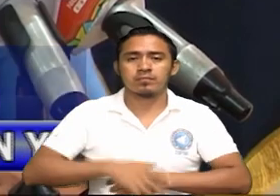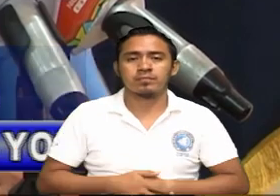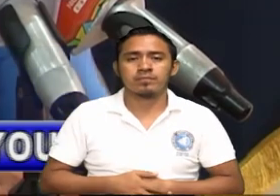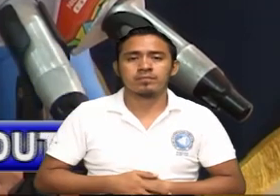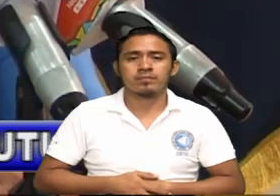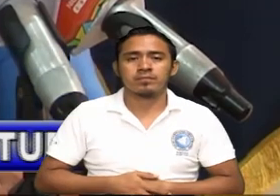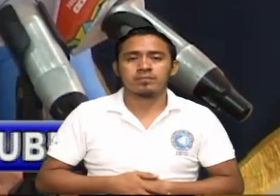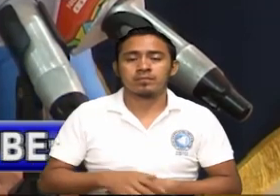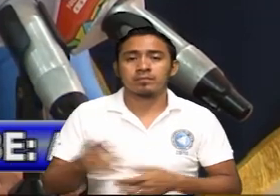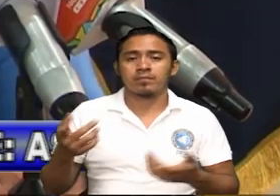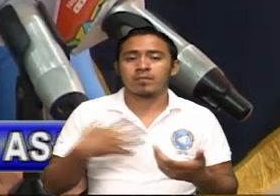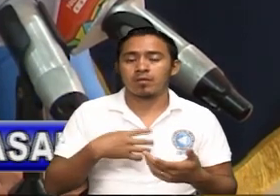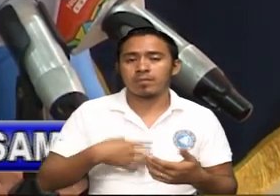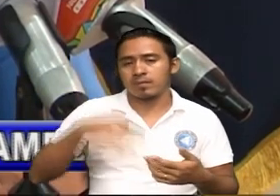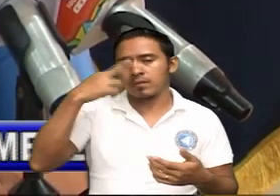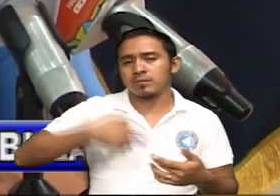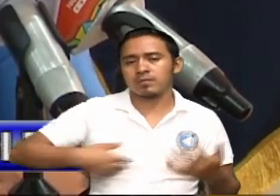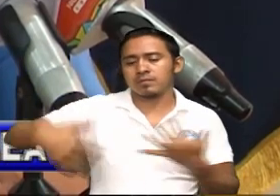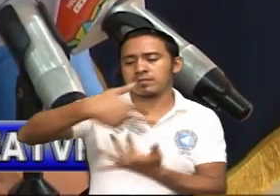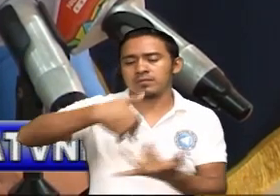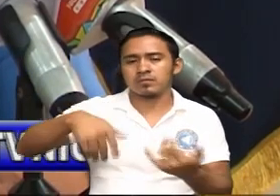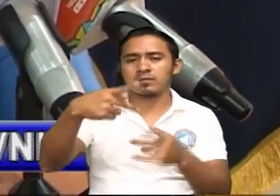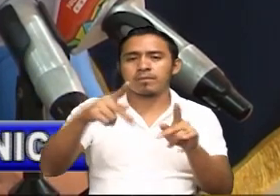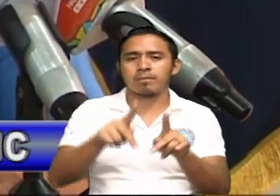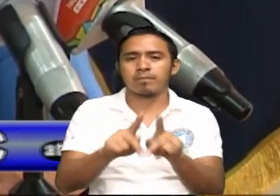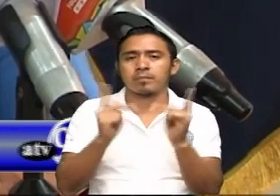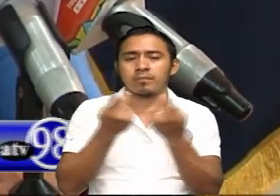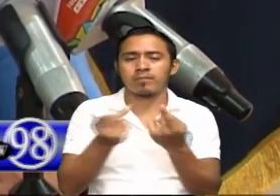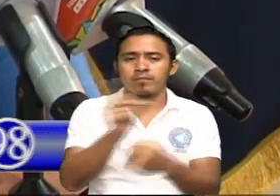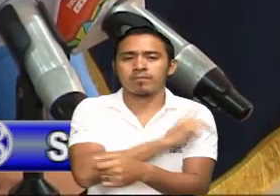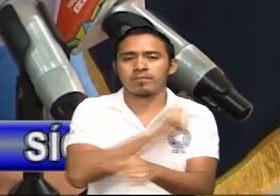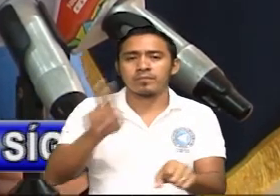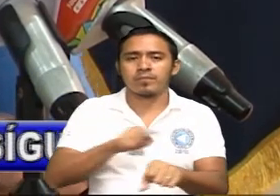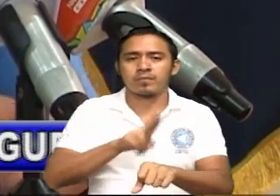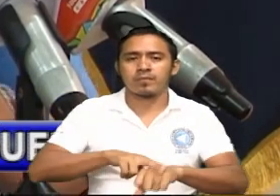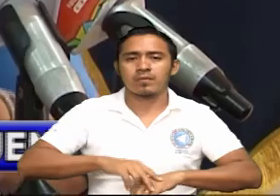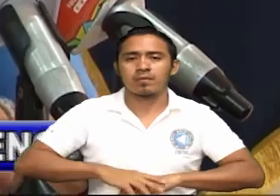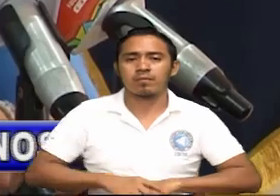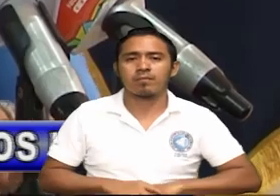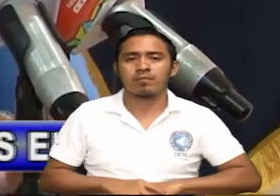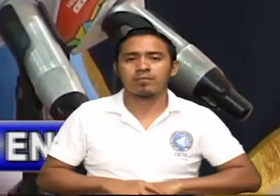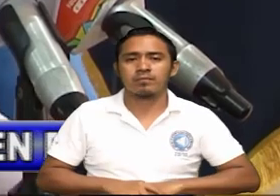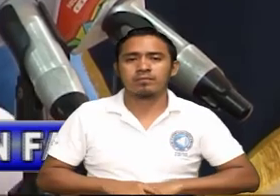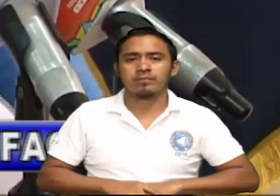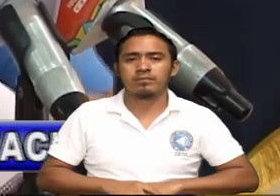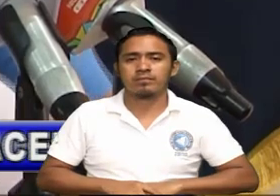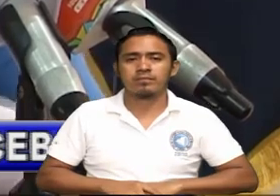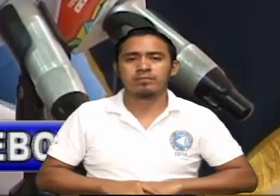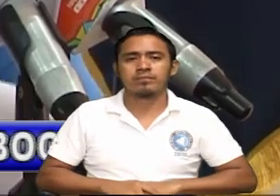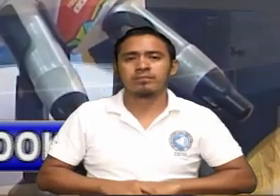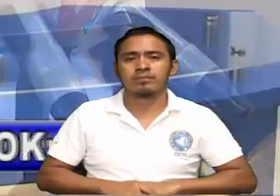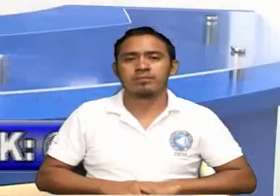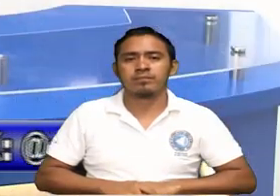2019. División de Relaciones Públicas, Policía Nacional.